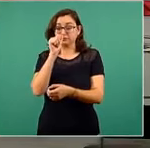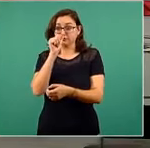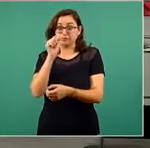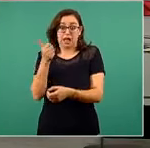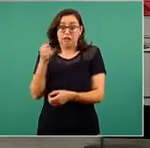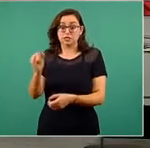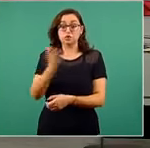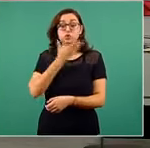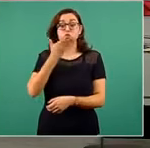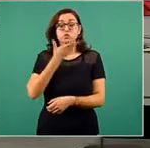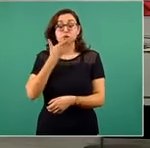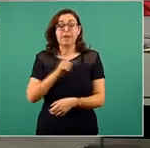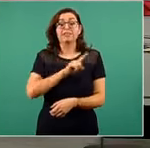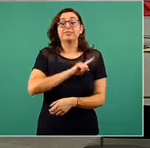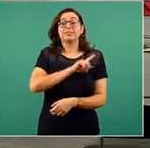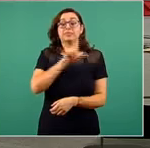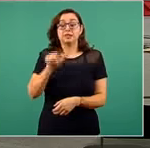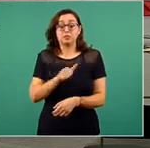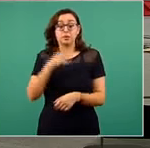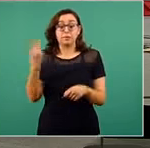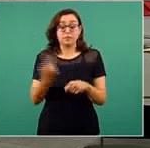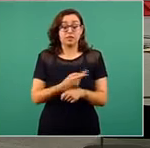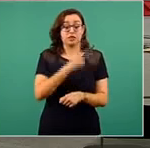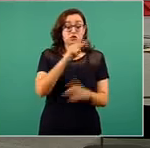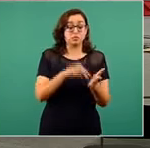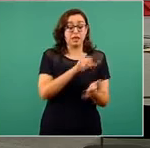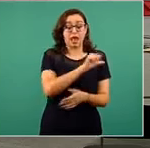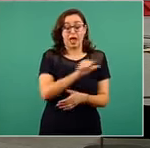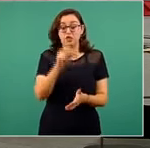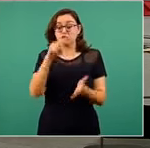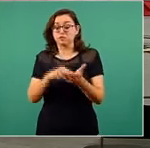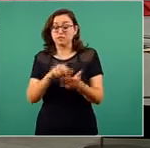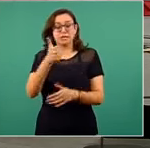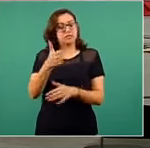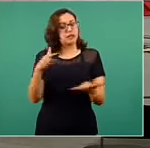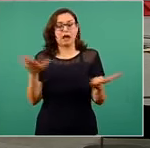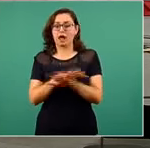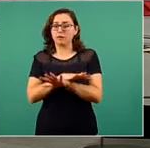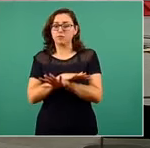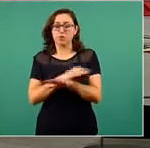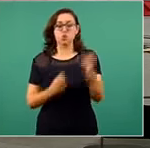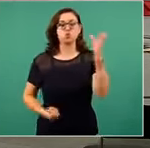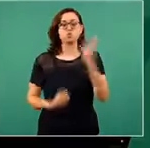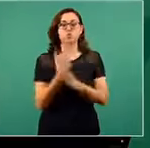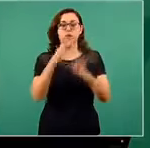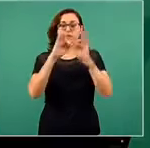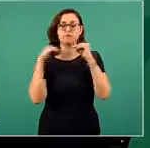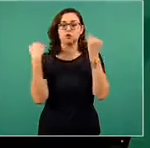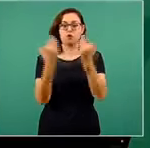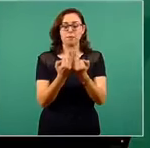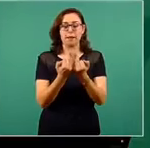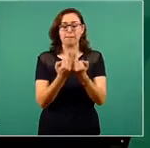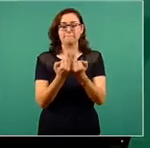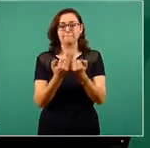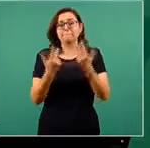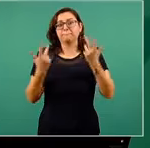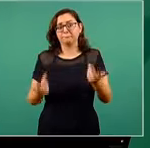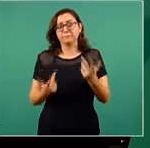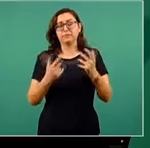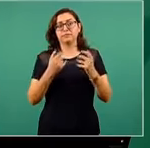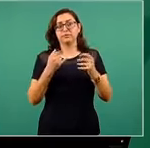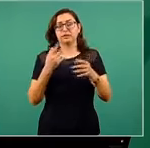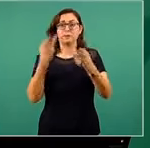En el sexenio de 2000-2006 se implantó este modelo. Ese modelo fue auspiciado, promovido por algunos